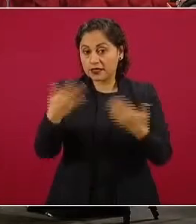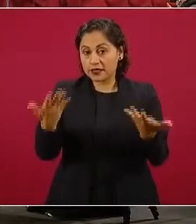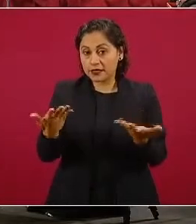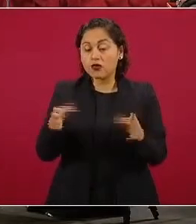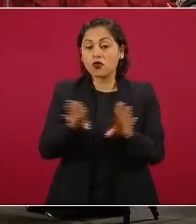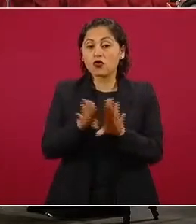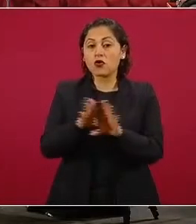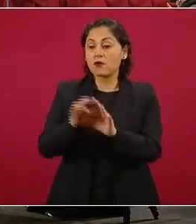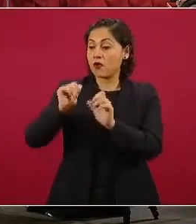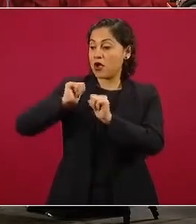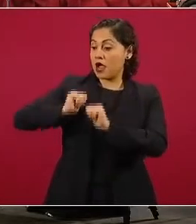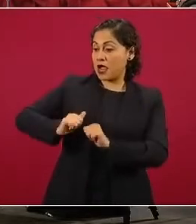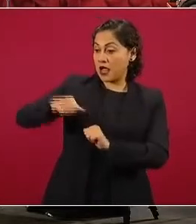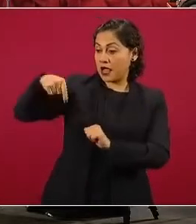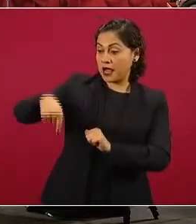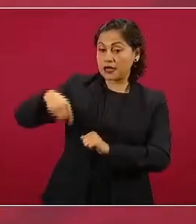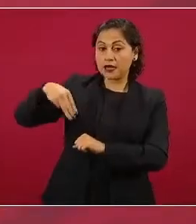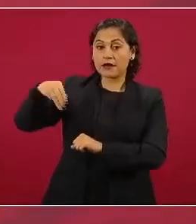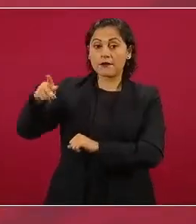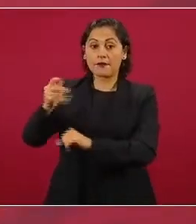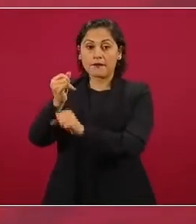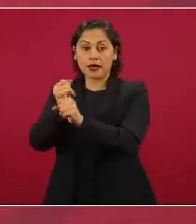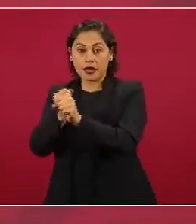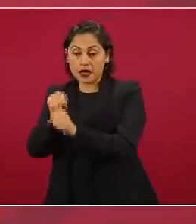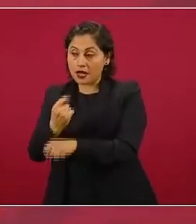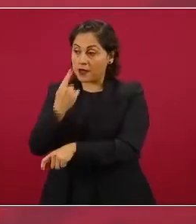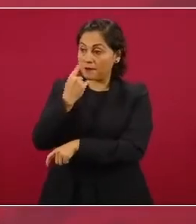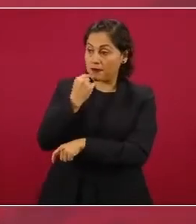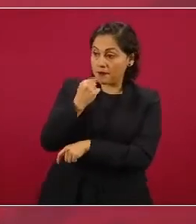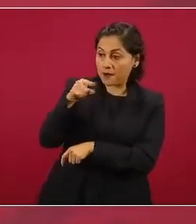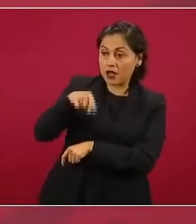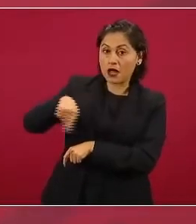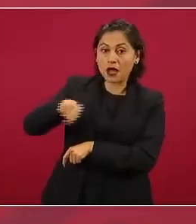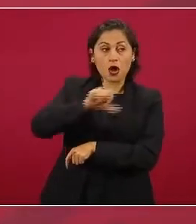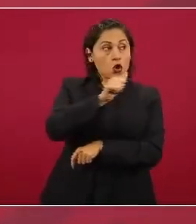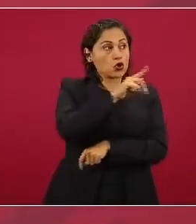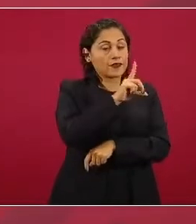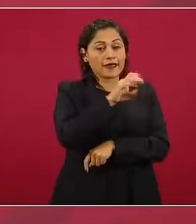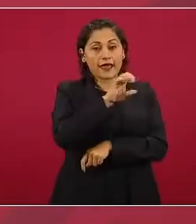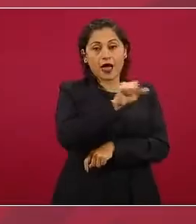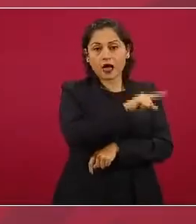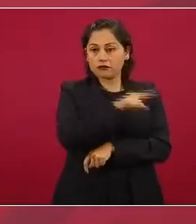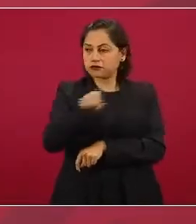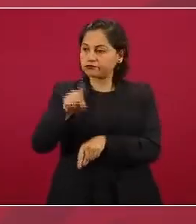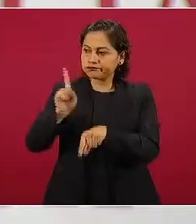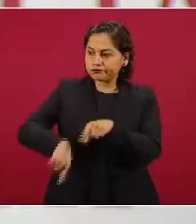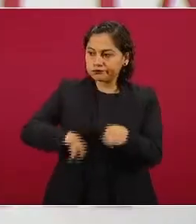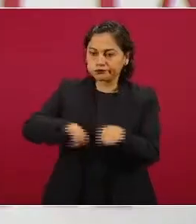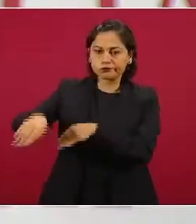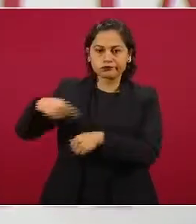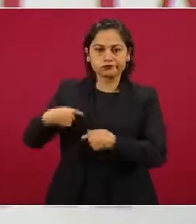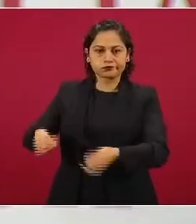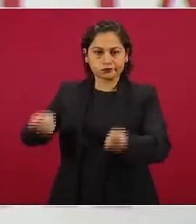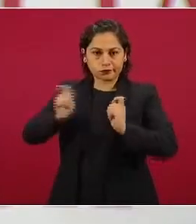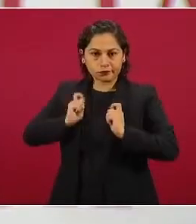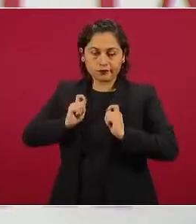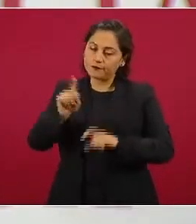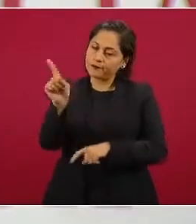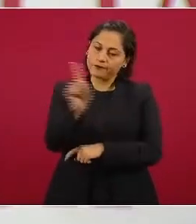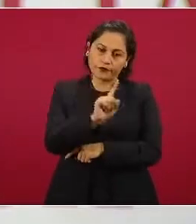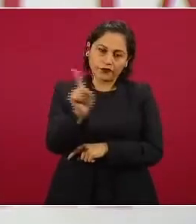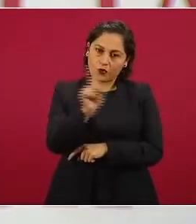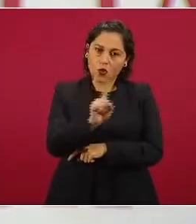agentes de nuestras instancias policiales, no pueden portar armas, desde luego tienen que respetar las